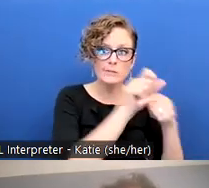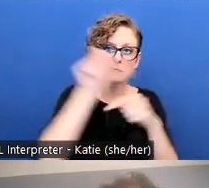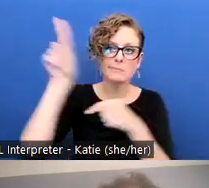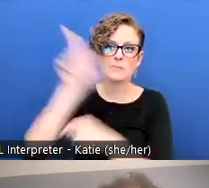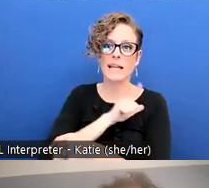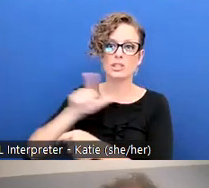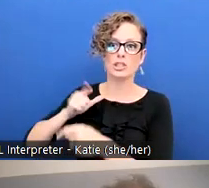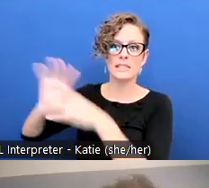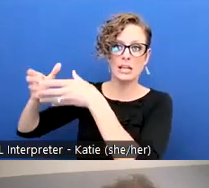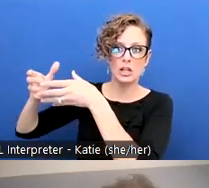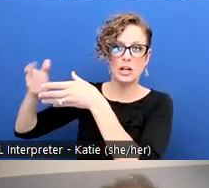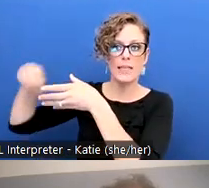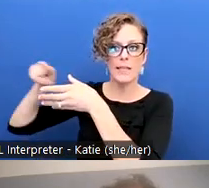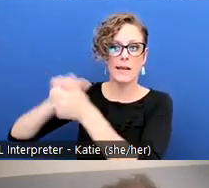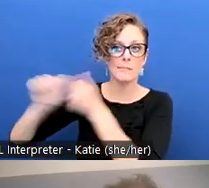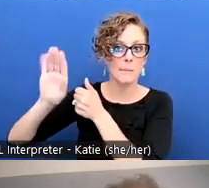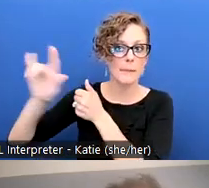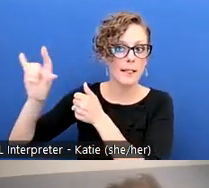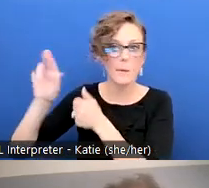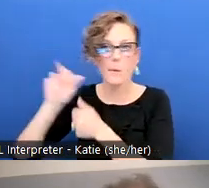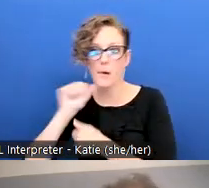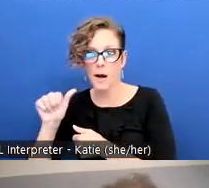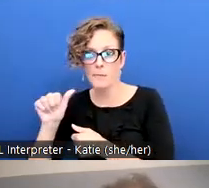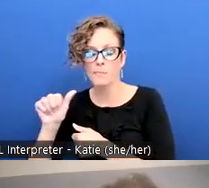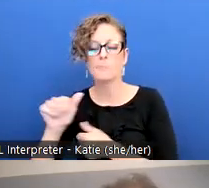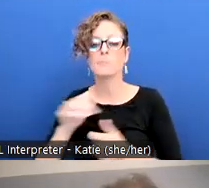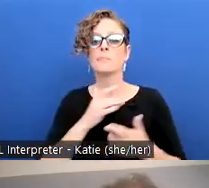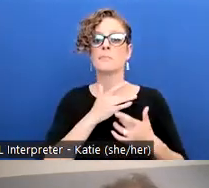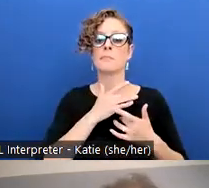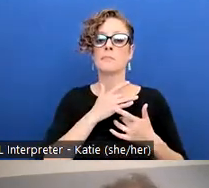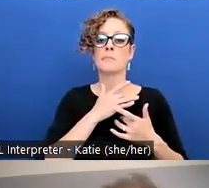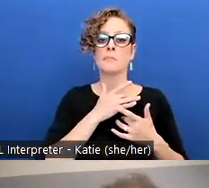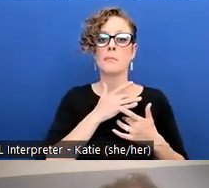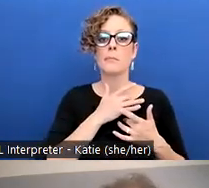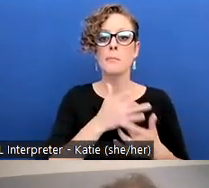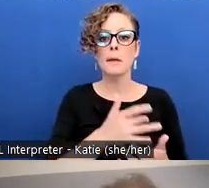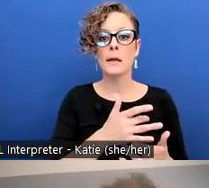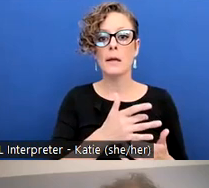recomendar cambios. Esto sucede muy seguido.